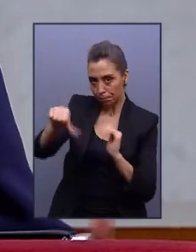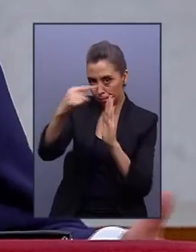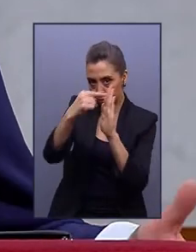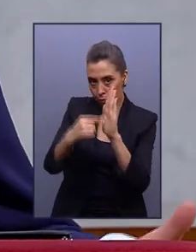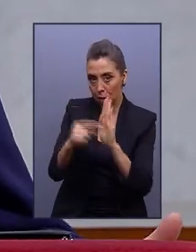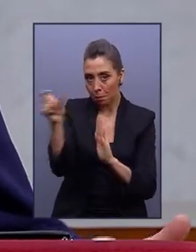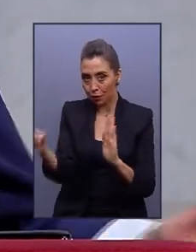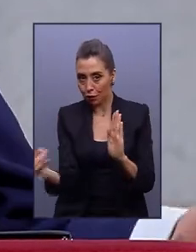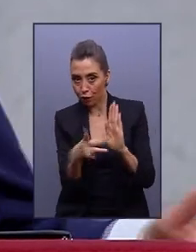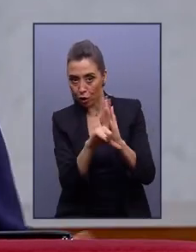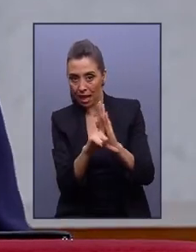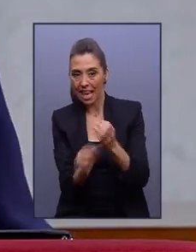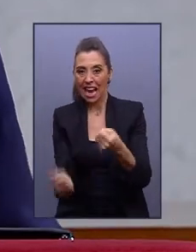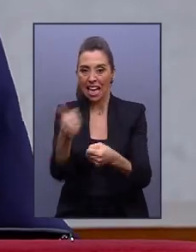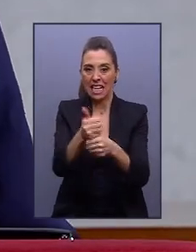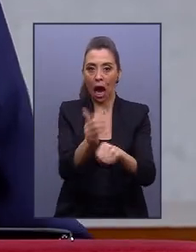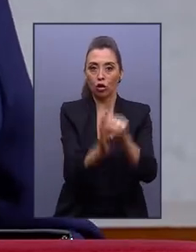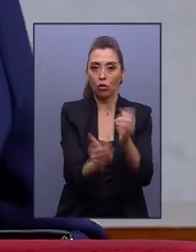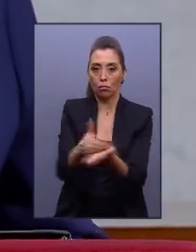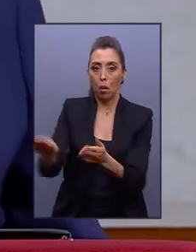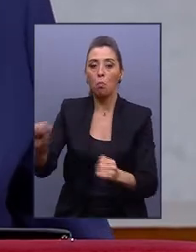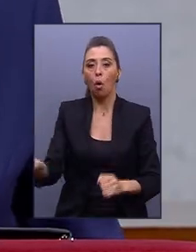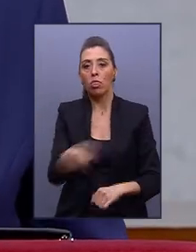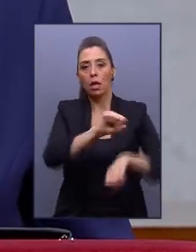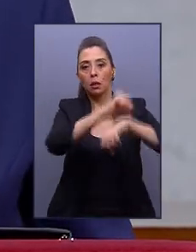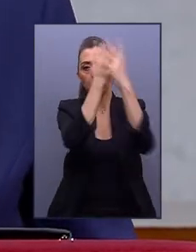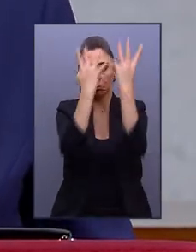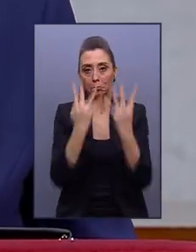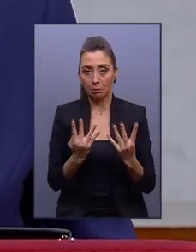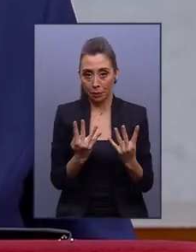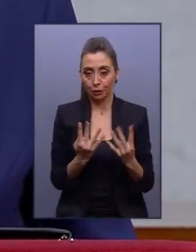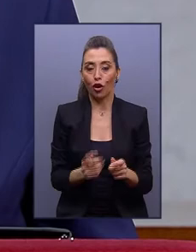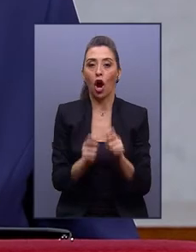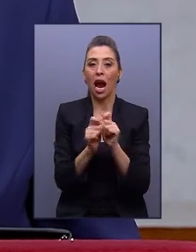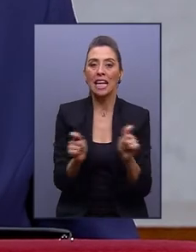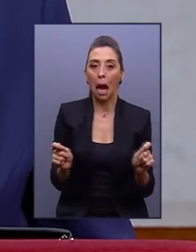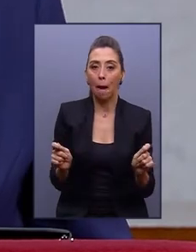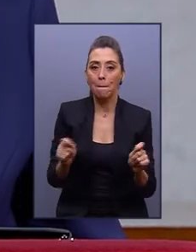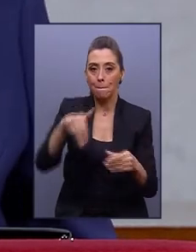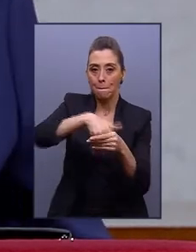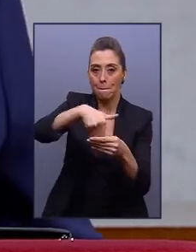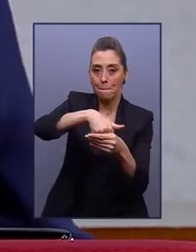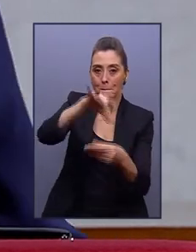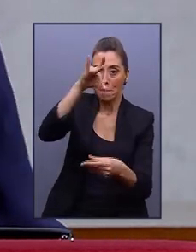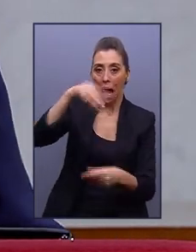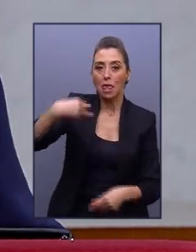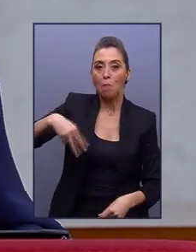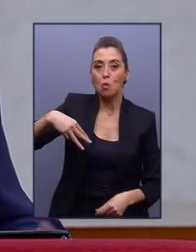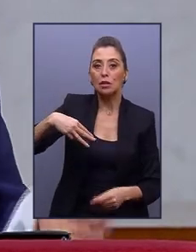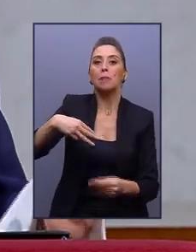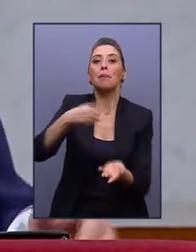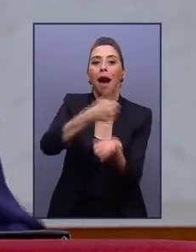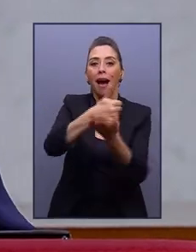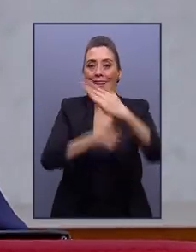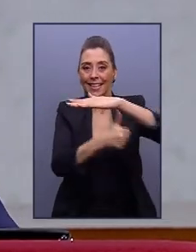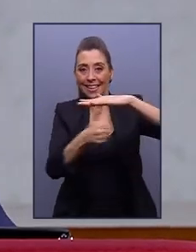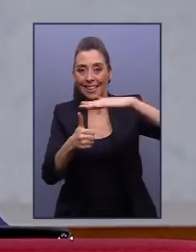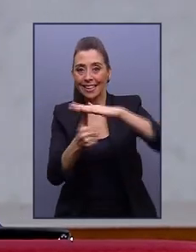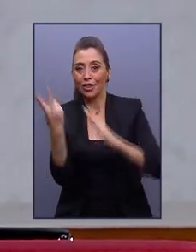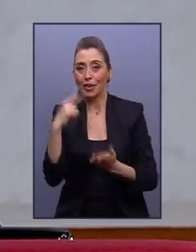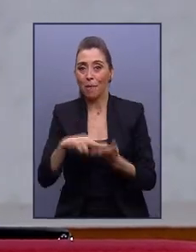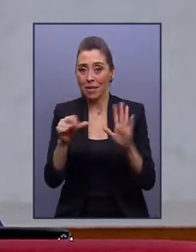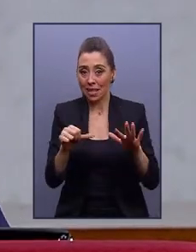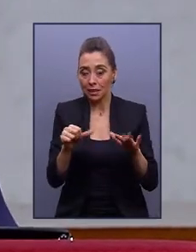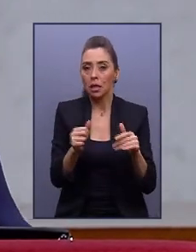llegar hasta perder el cargo y hasta cumplir penas de presidio. Y en la campaña municipal del 2016 los ciudadanos pudieron ver un cambio